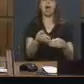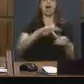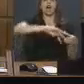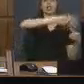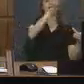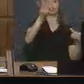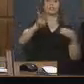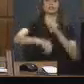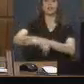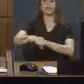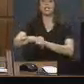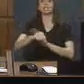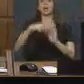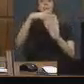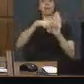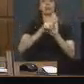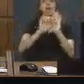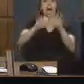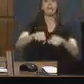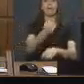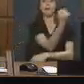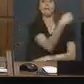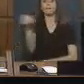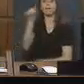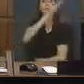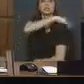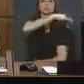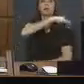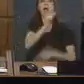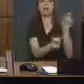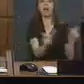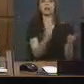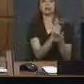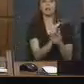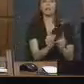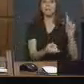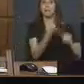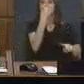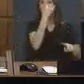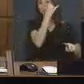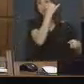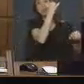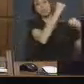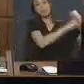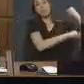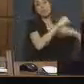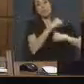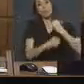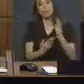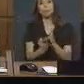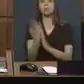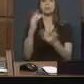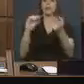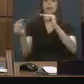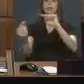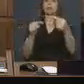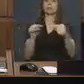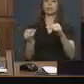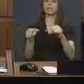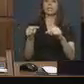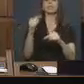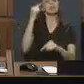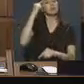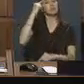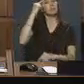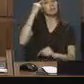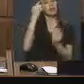los estudiantes que habían hecho posible que por primera vez en Chile, después de mucho tiempo, se empezara a discutir la idea de la